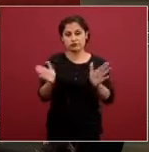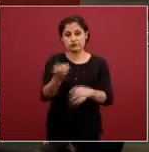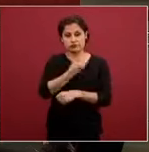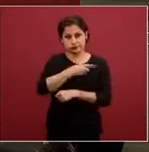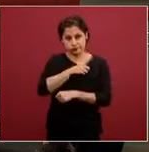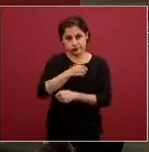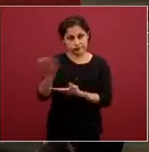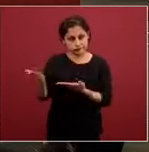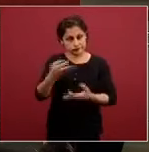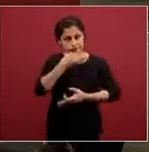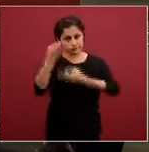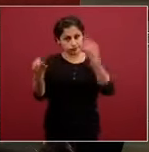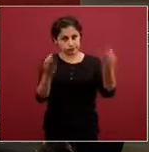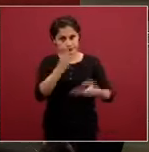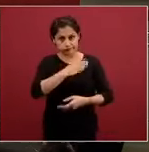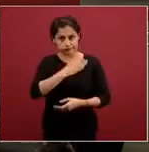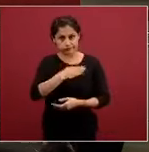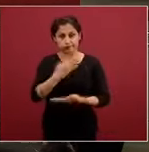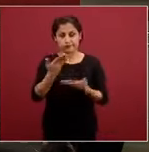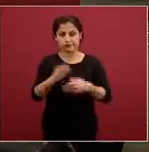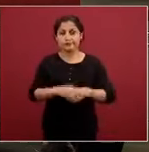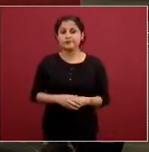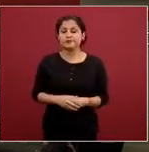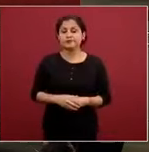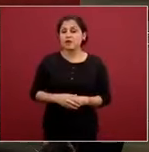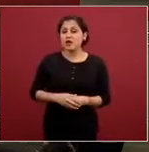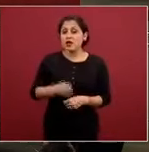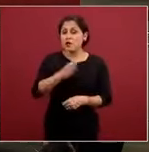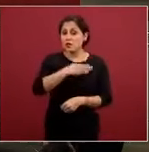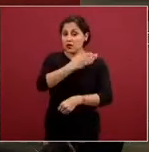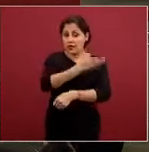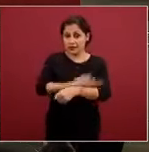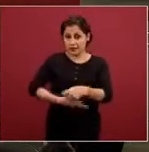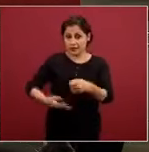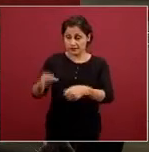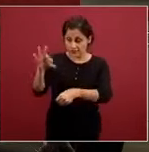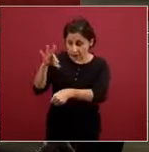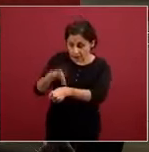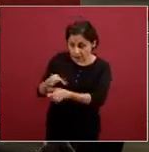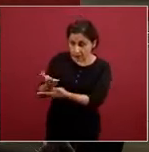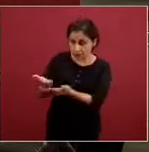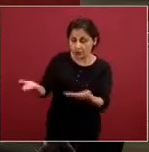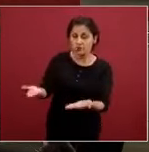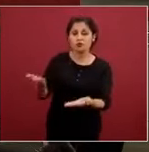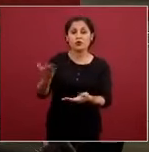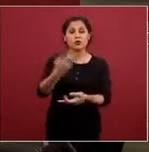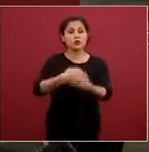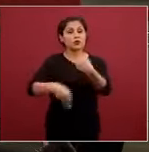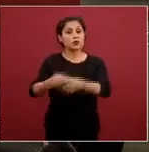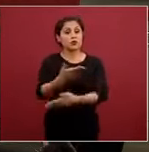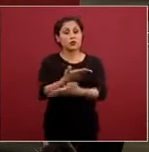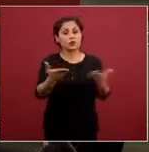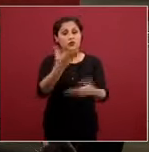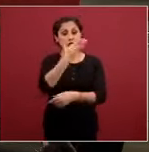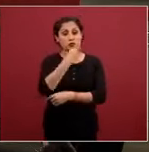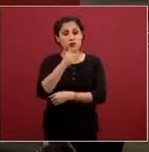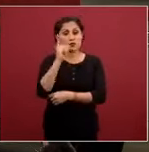Muchísimas gracias, doctor. Muy buenas tardes, tengan todas y todos en casa y en el Palacio